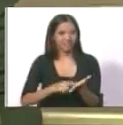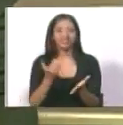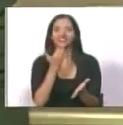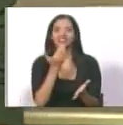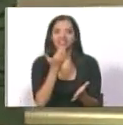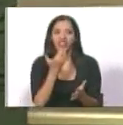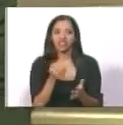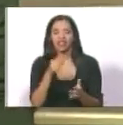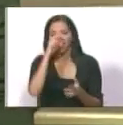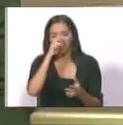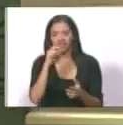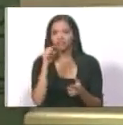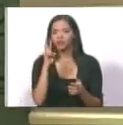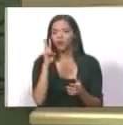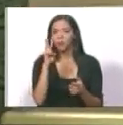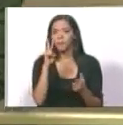En el